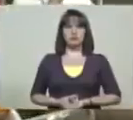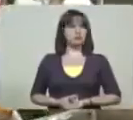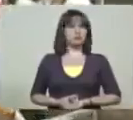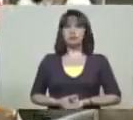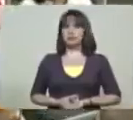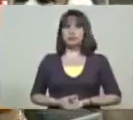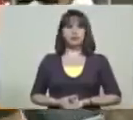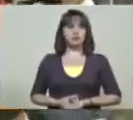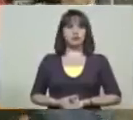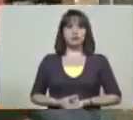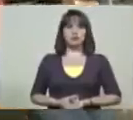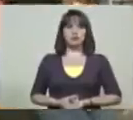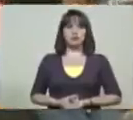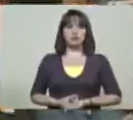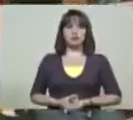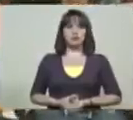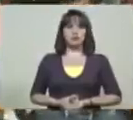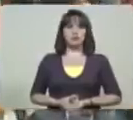Buenas noches,